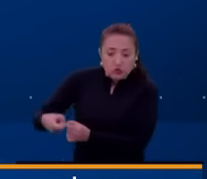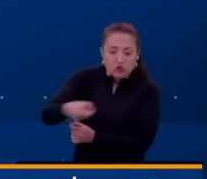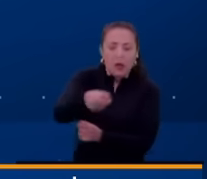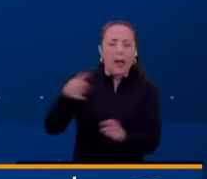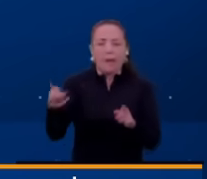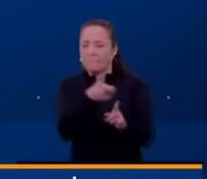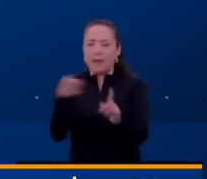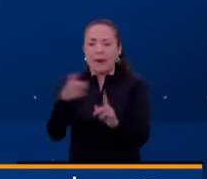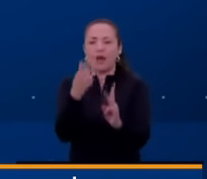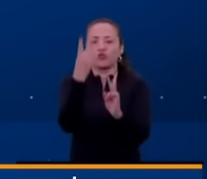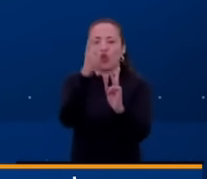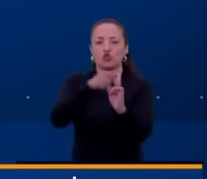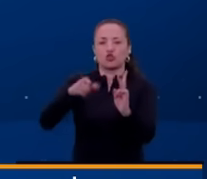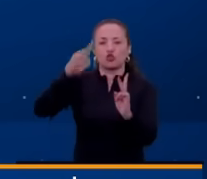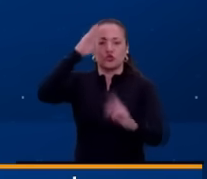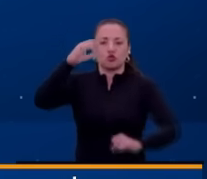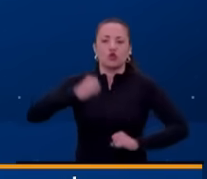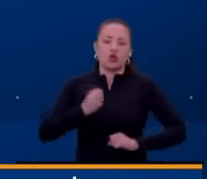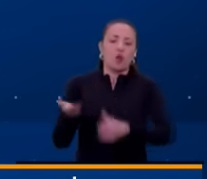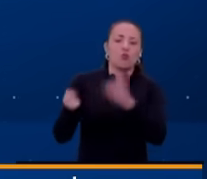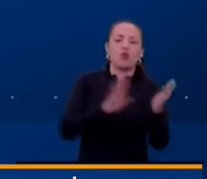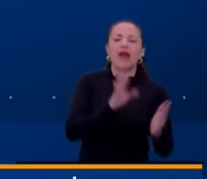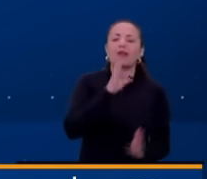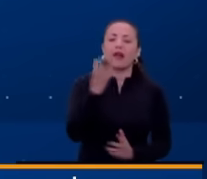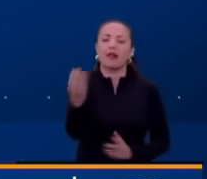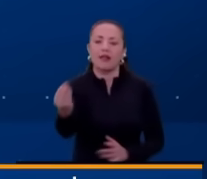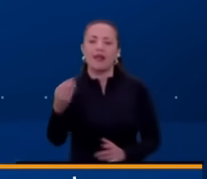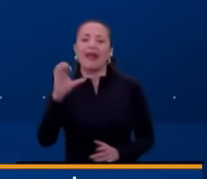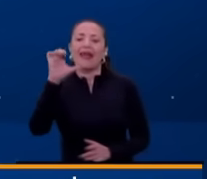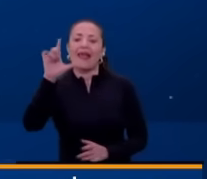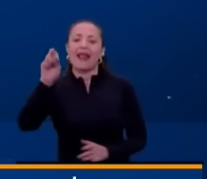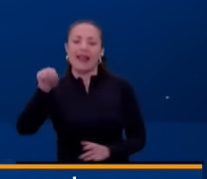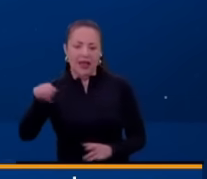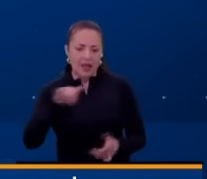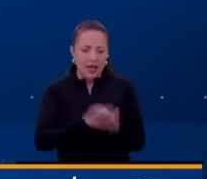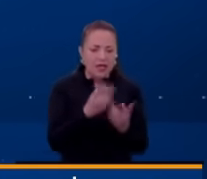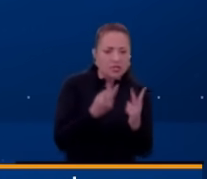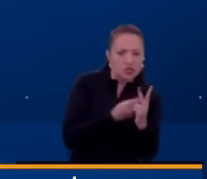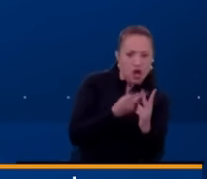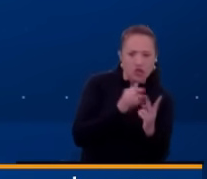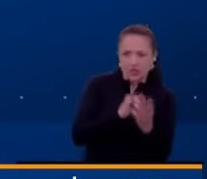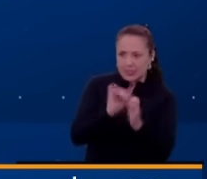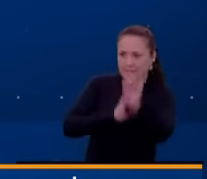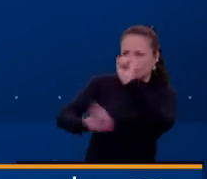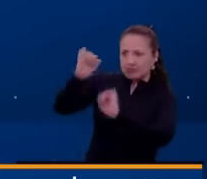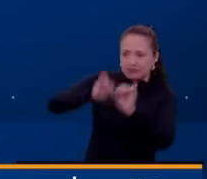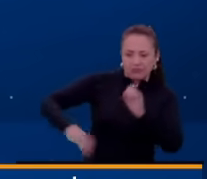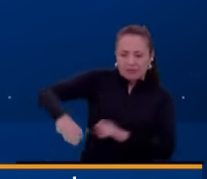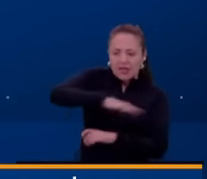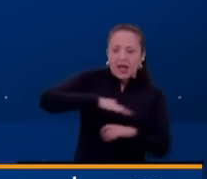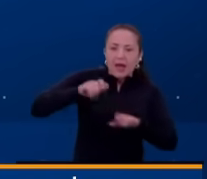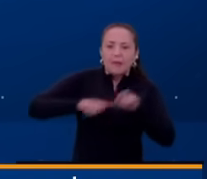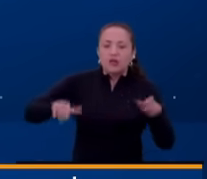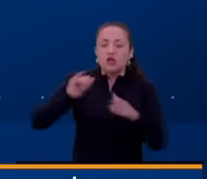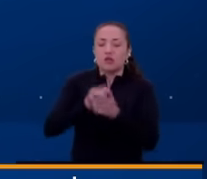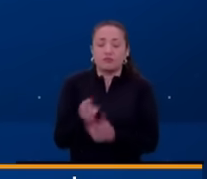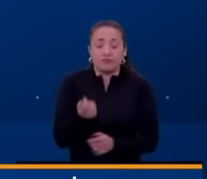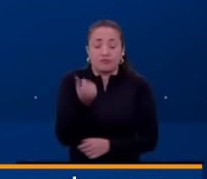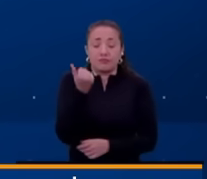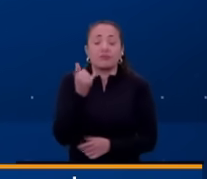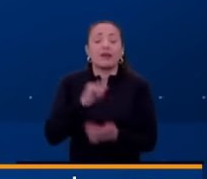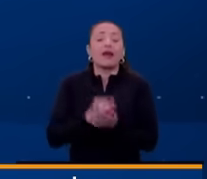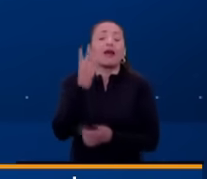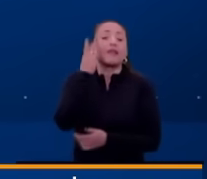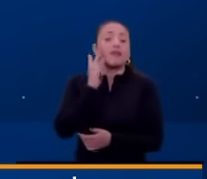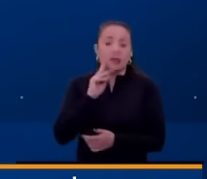resultaron asesinados por el ELN mientras hacían sus tareas tácticas para proteger a la población civil. En menos de 3 días, este